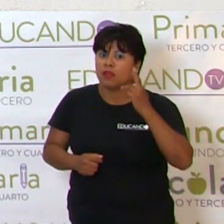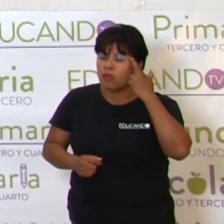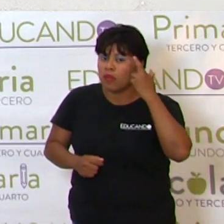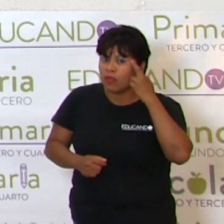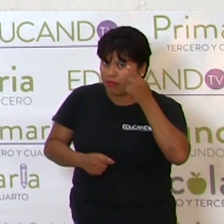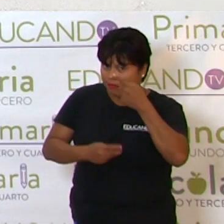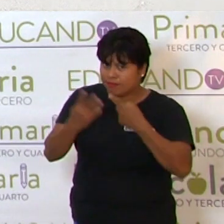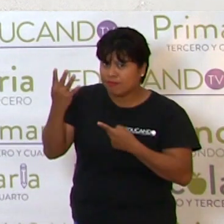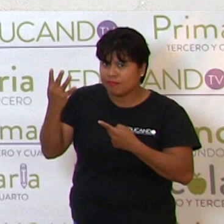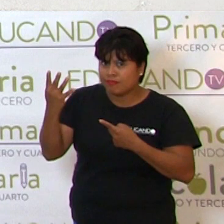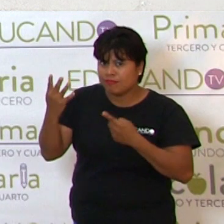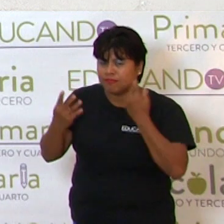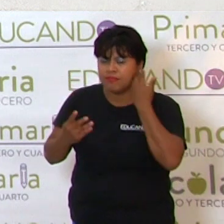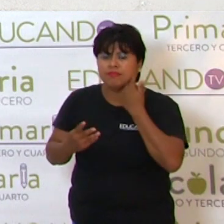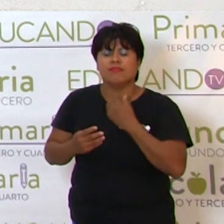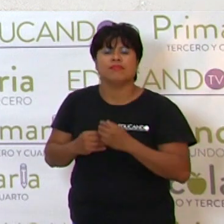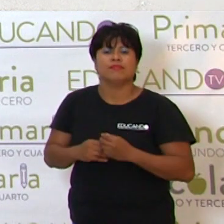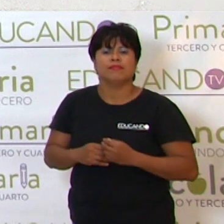¿Recuerdan alguno?